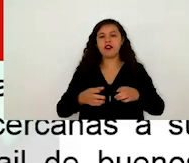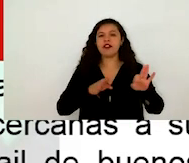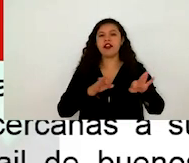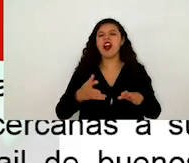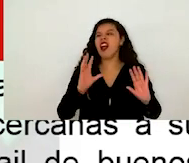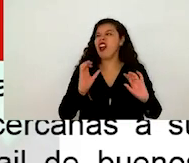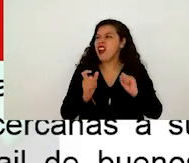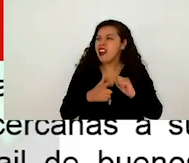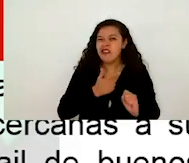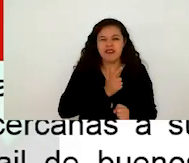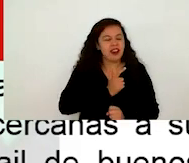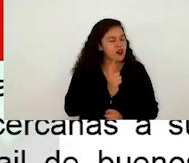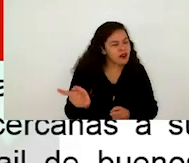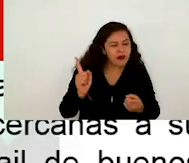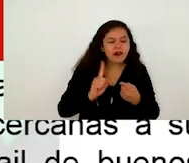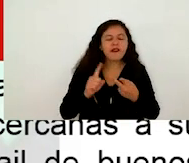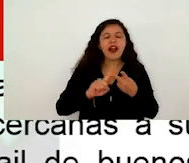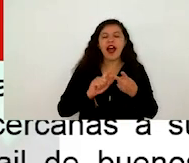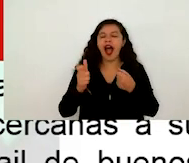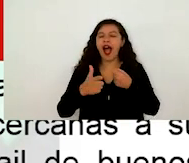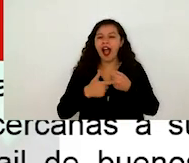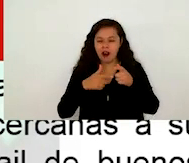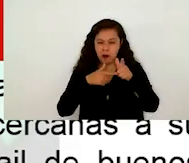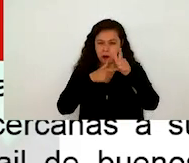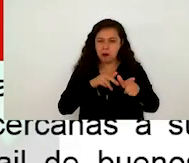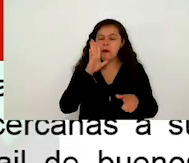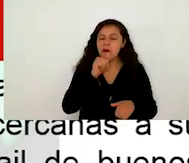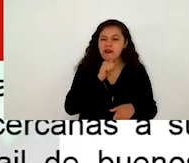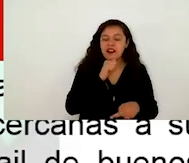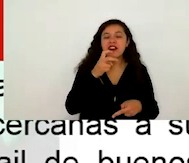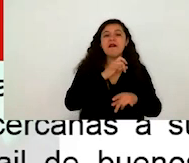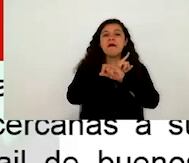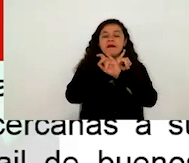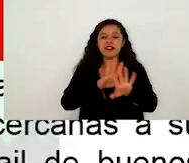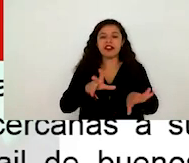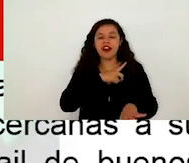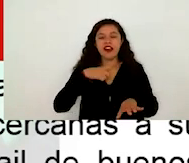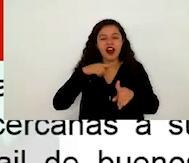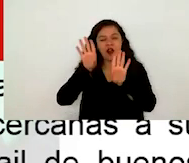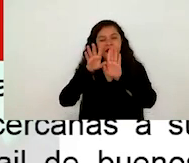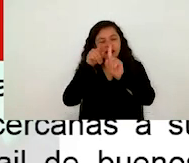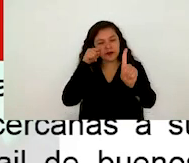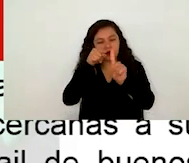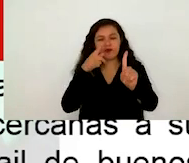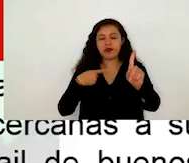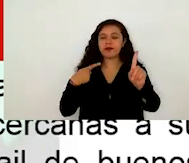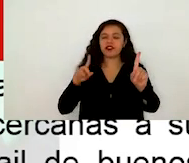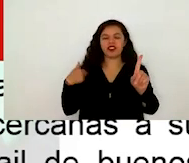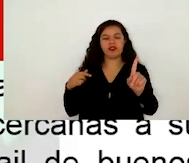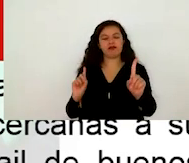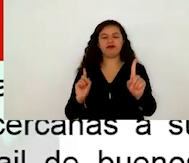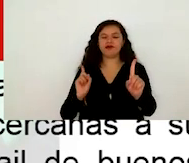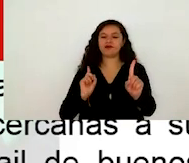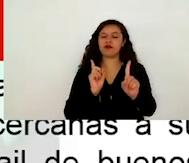algo no puedo dejar pasar esta información y tengo que ser muy asertivo y acercarme a la persona